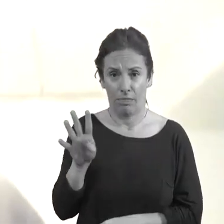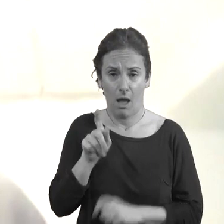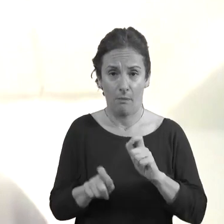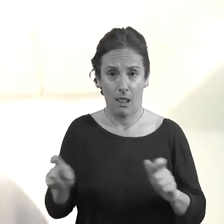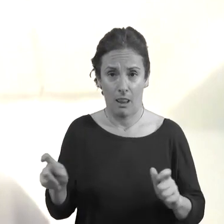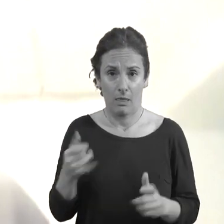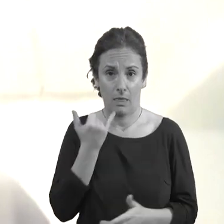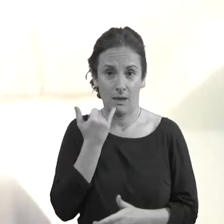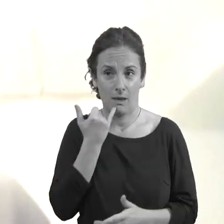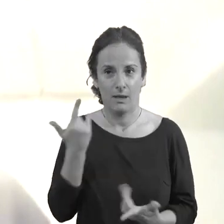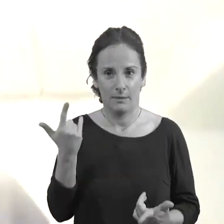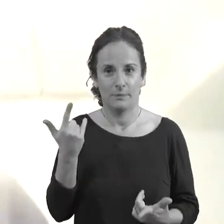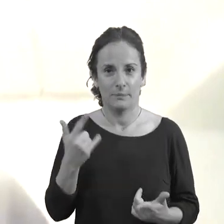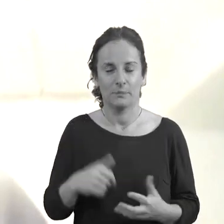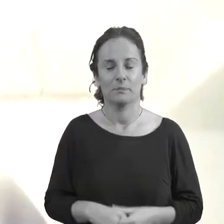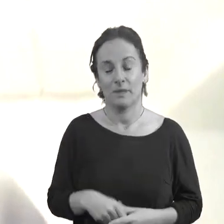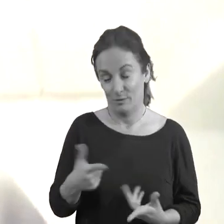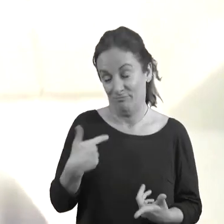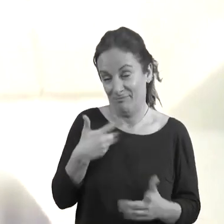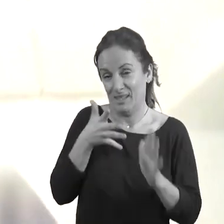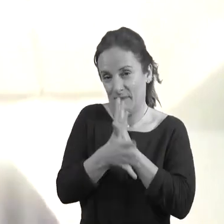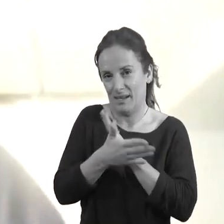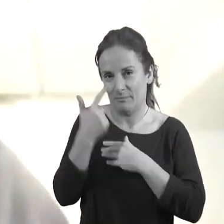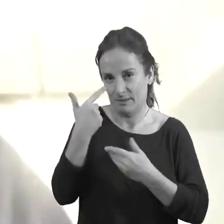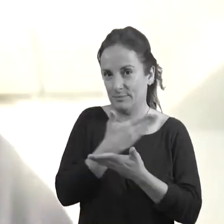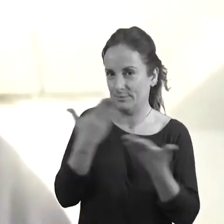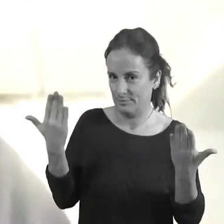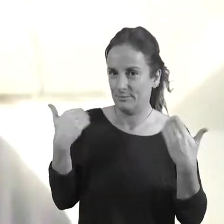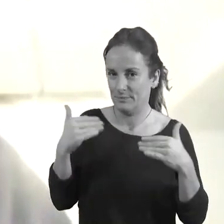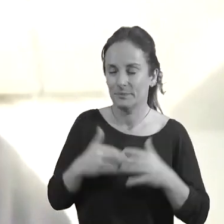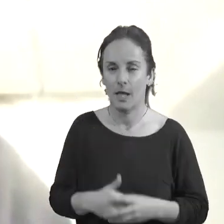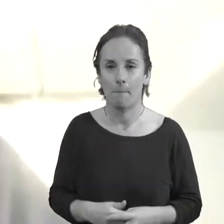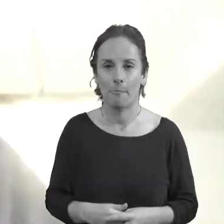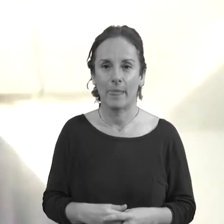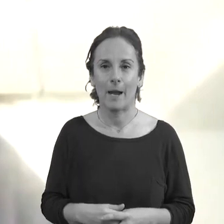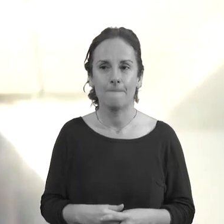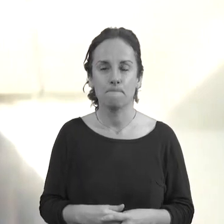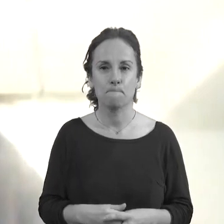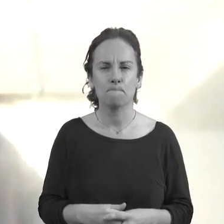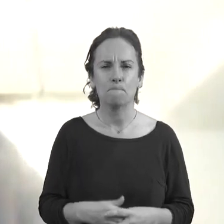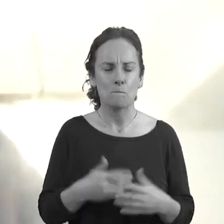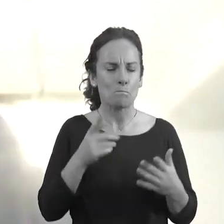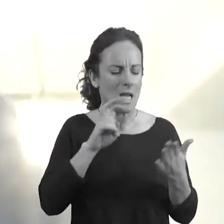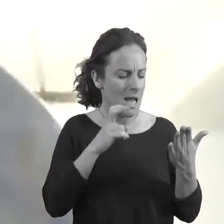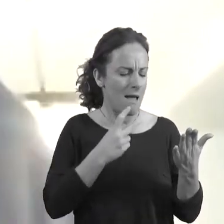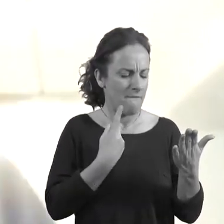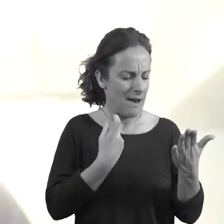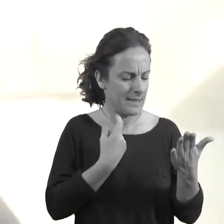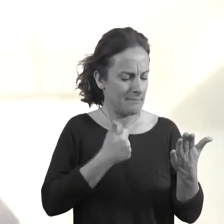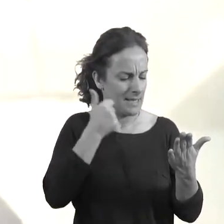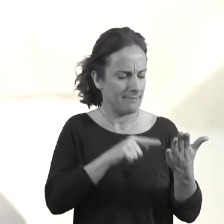Con lo cual esa también era una reflexión. Y creo que tenía alguna cosa más.